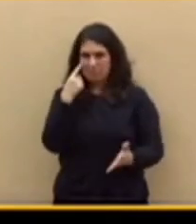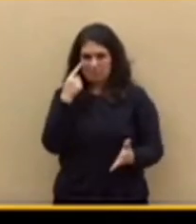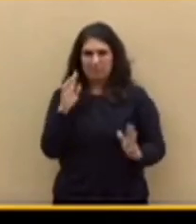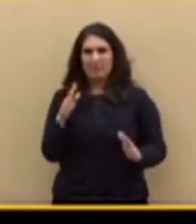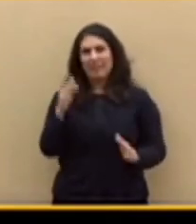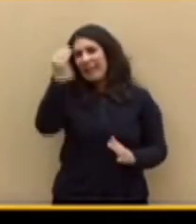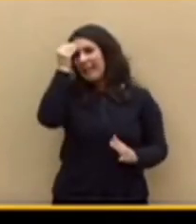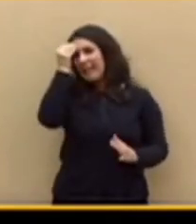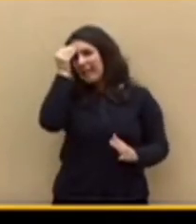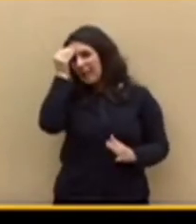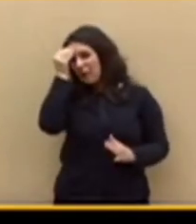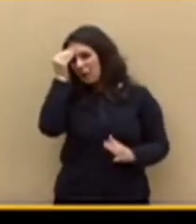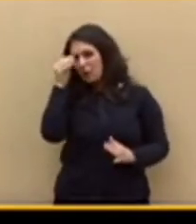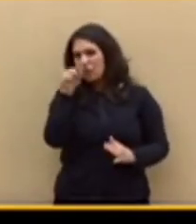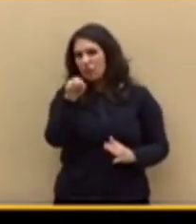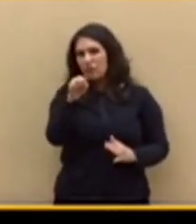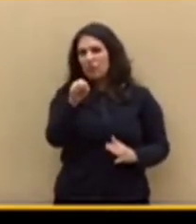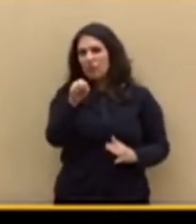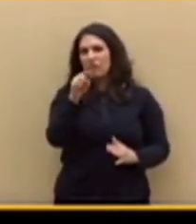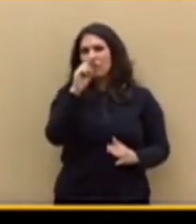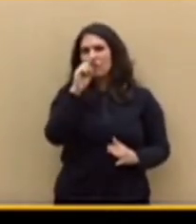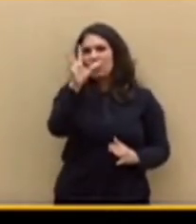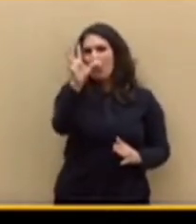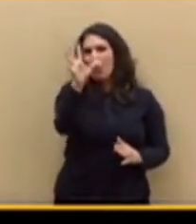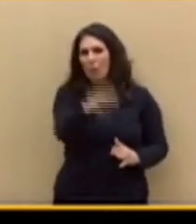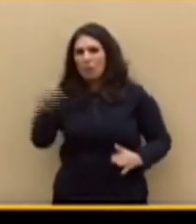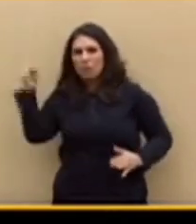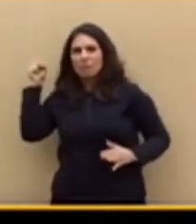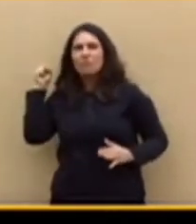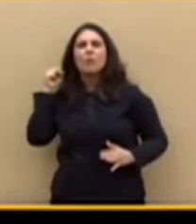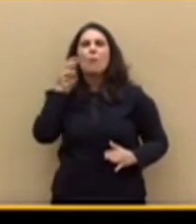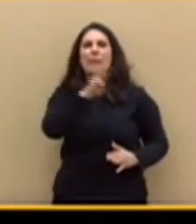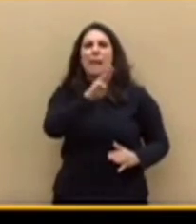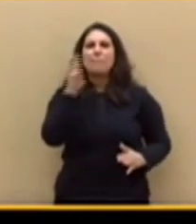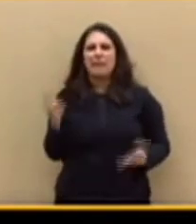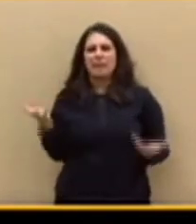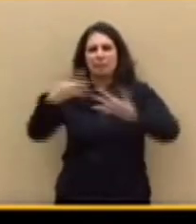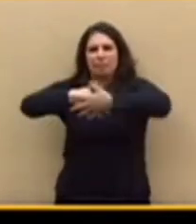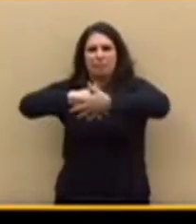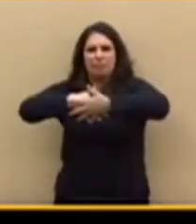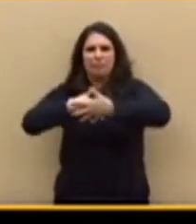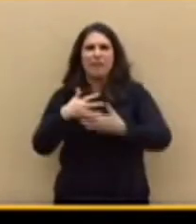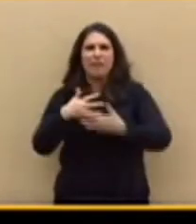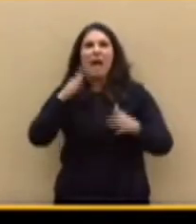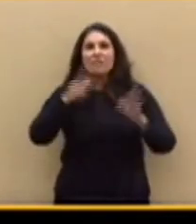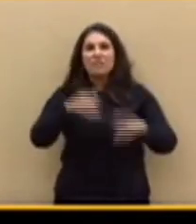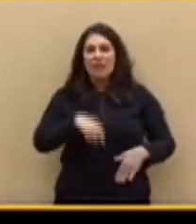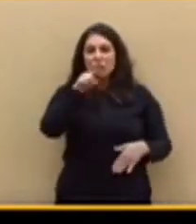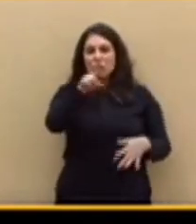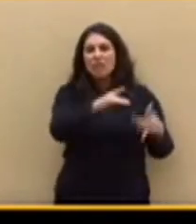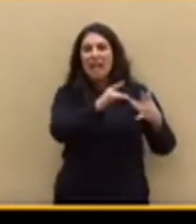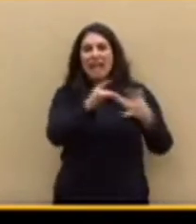Popular y que al final lo que algunos de sus dirigentes cuando estén dentro del PP les va a quedar es